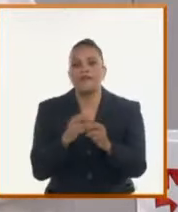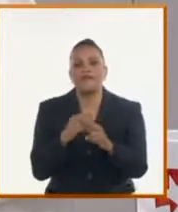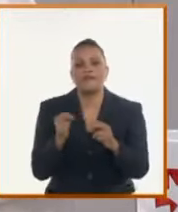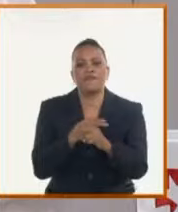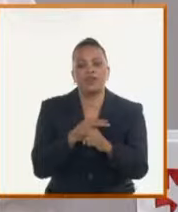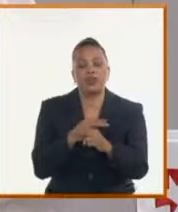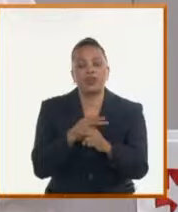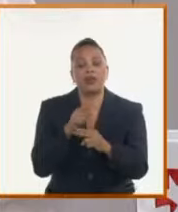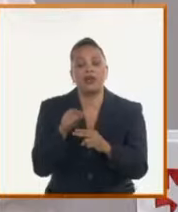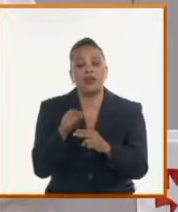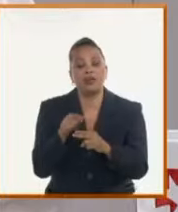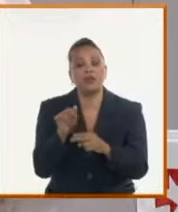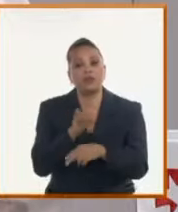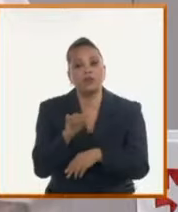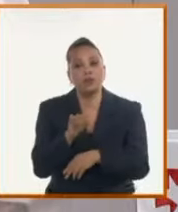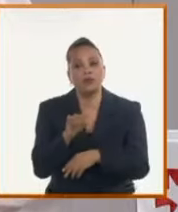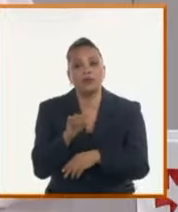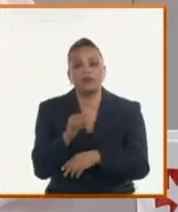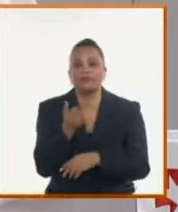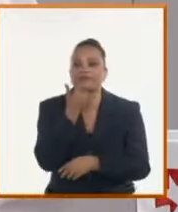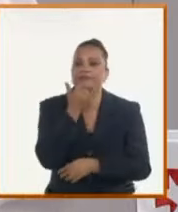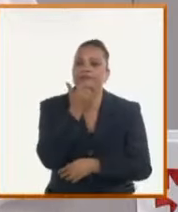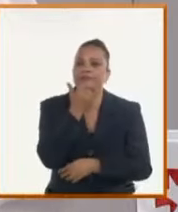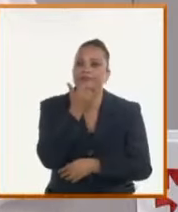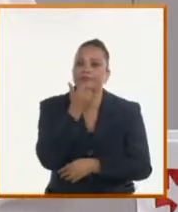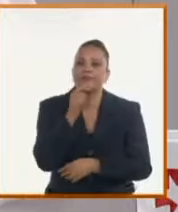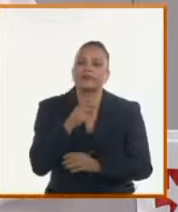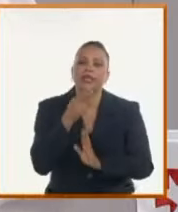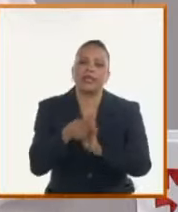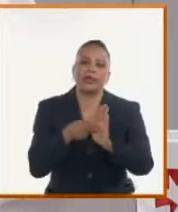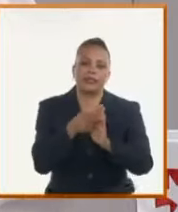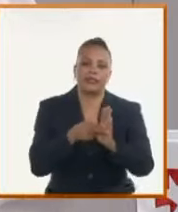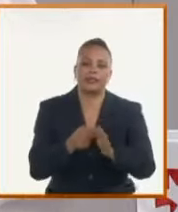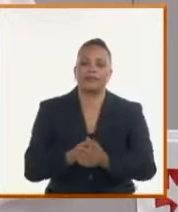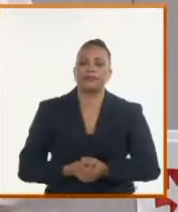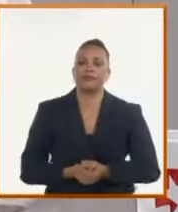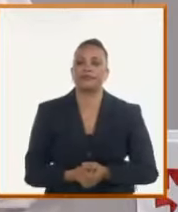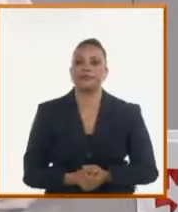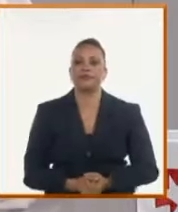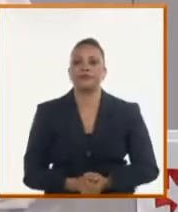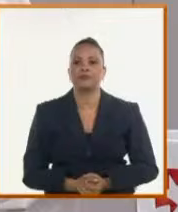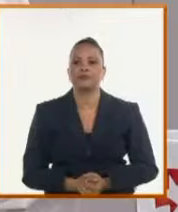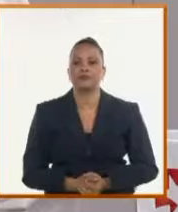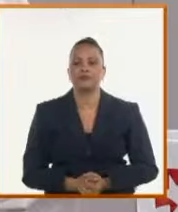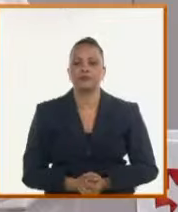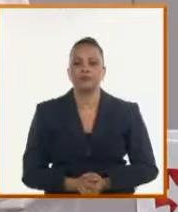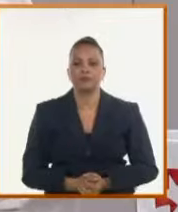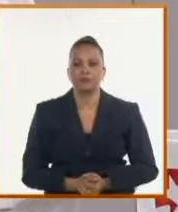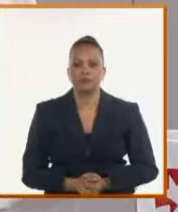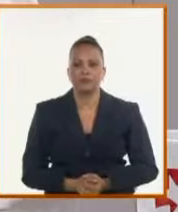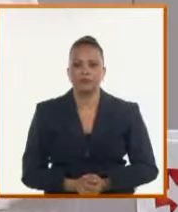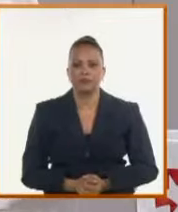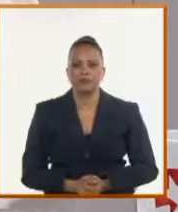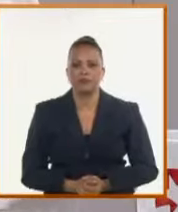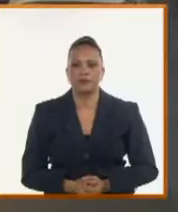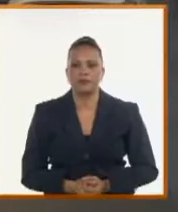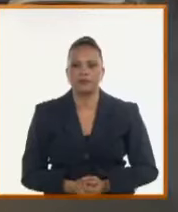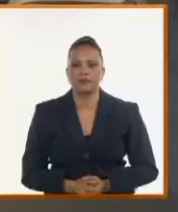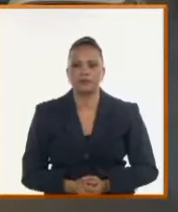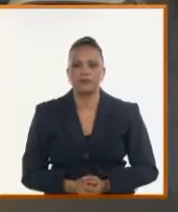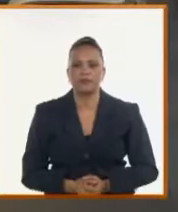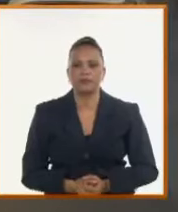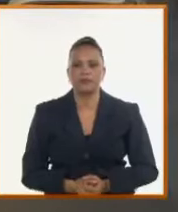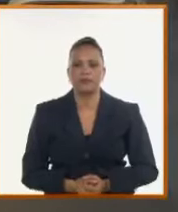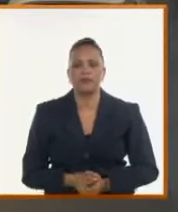en en la deficiencia que presenta este este servicio qué se Qué se pretende hacer en la